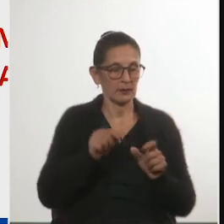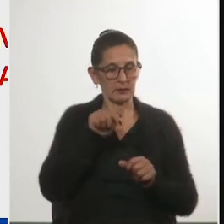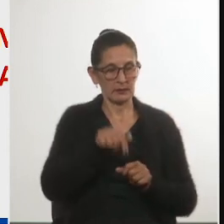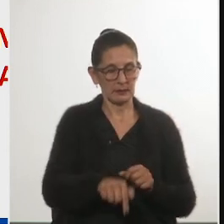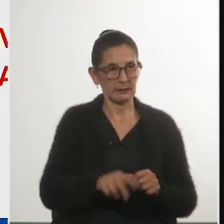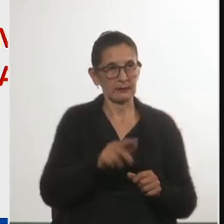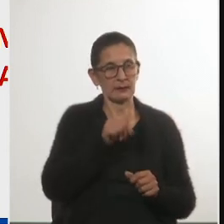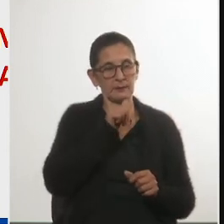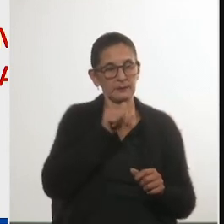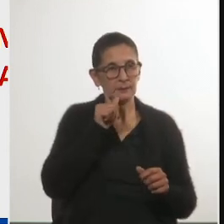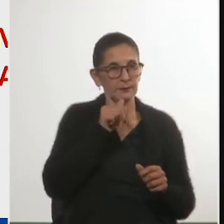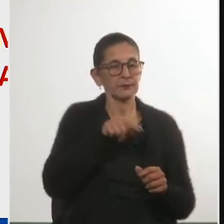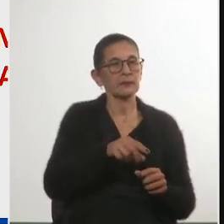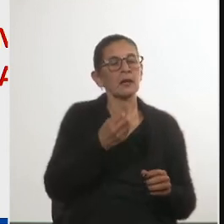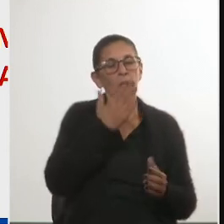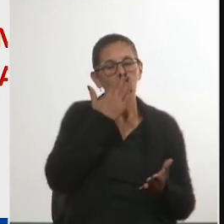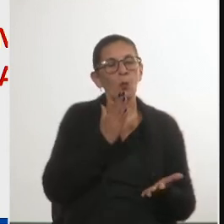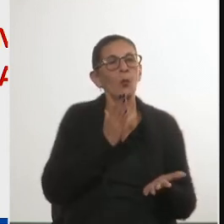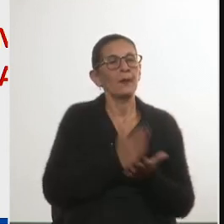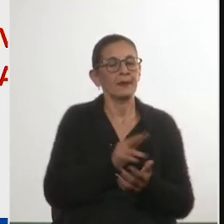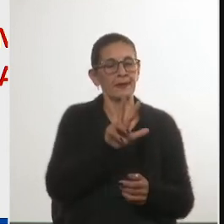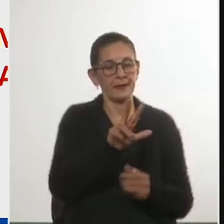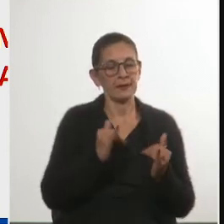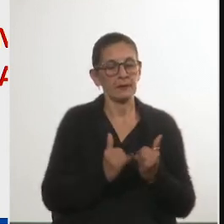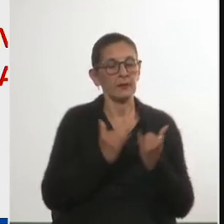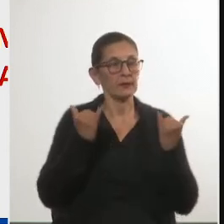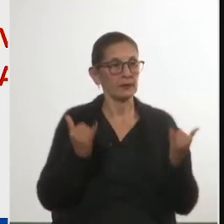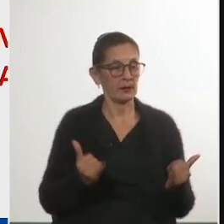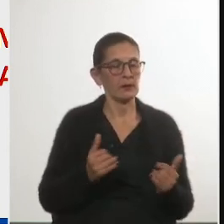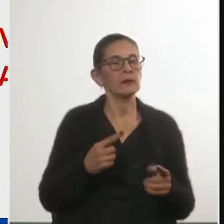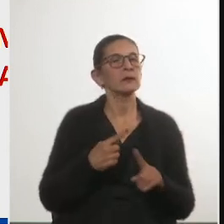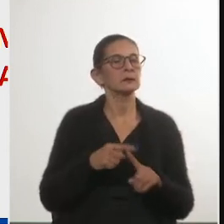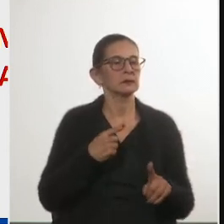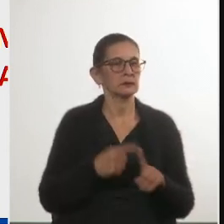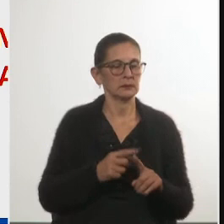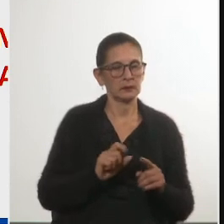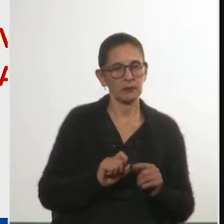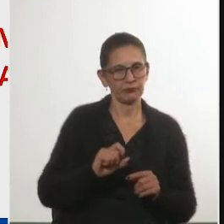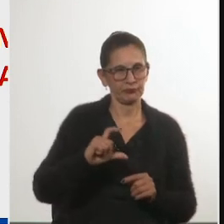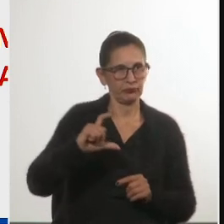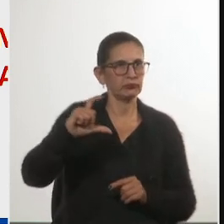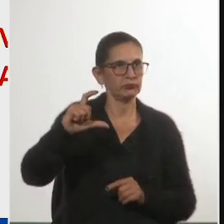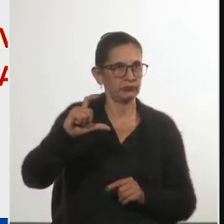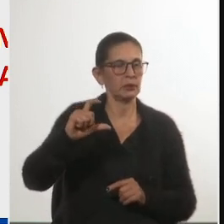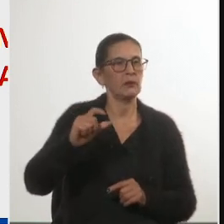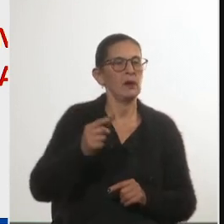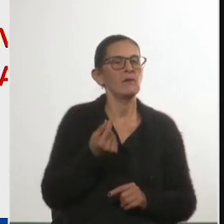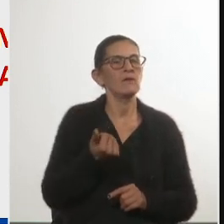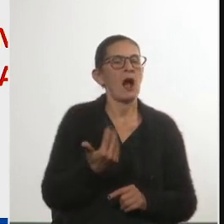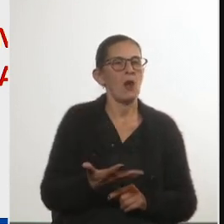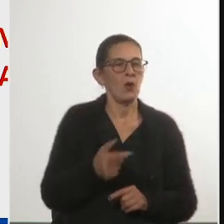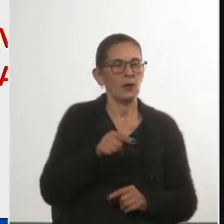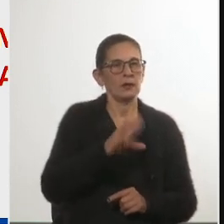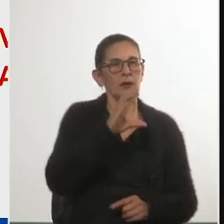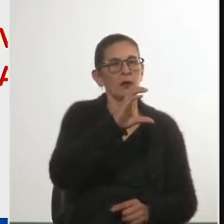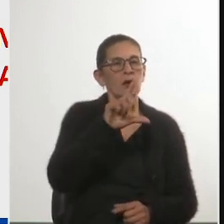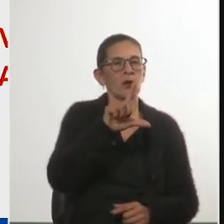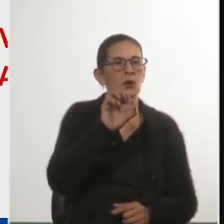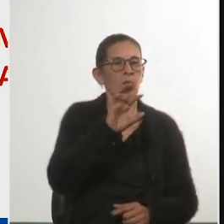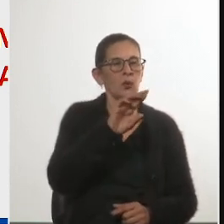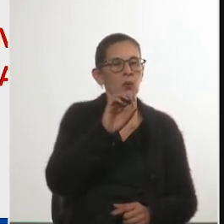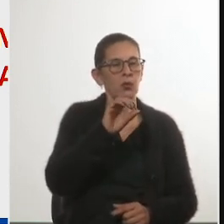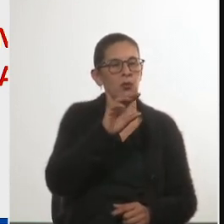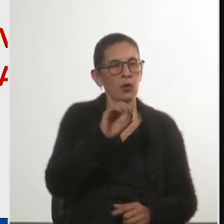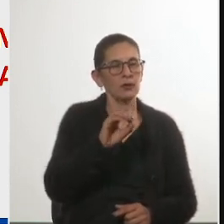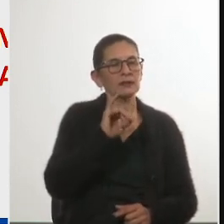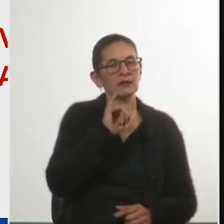esta resolución en que en los últimos 3 días había existido un aumento sostenido de los valores de cloruros y de